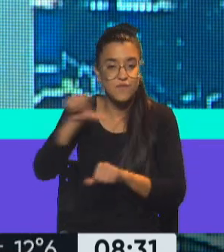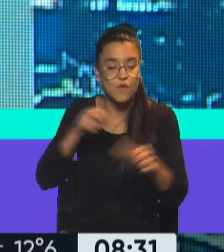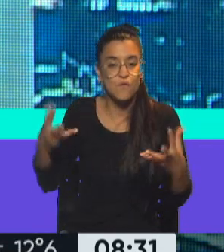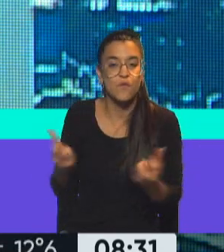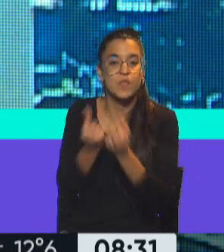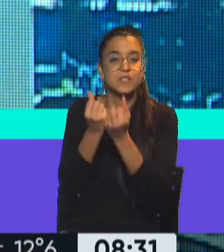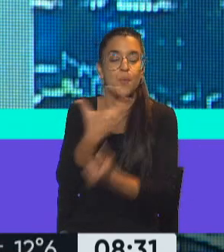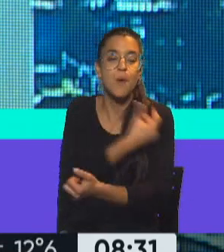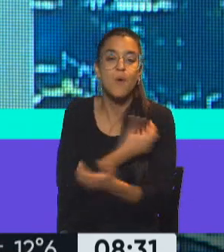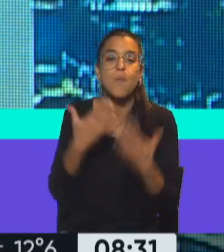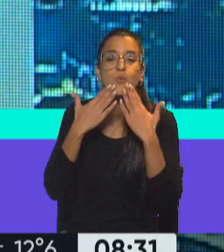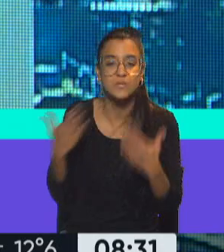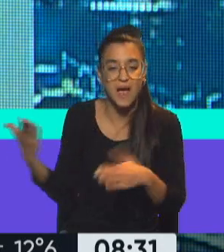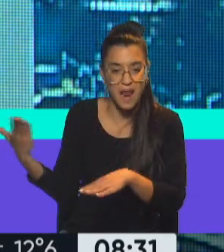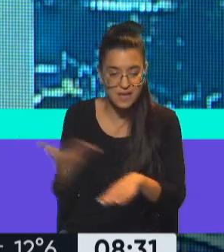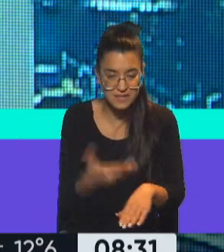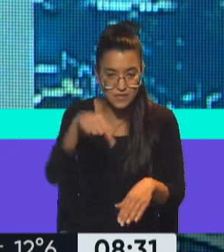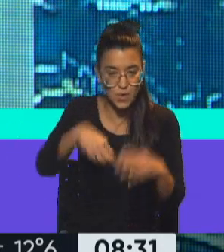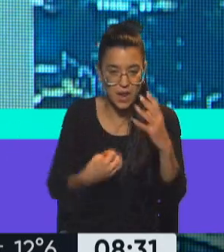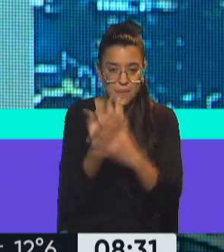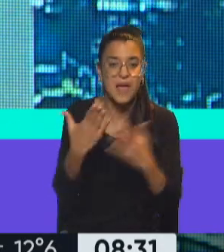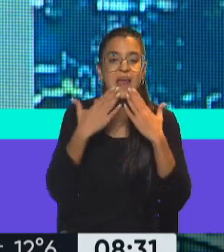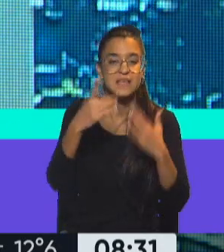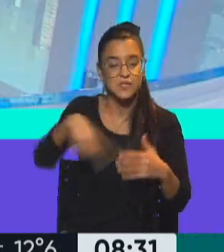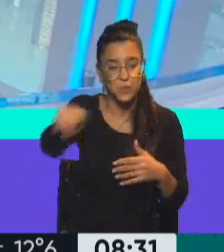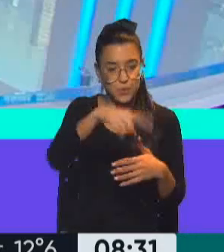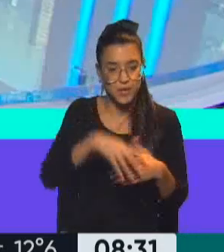de la Fundación Vacunar. Muchísimas gracias por habernos acompañado esta mañana. Gracias a ustedes. Gracias, Al doctor. contrario,